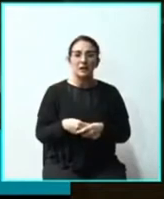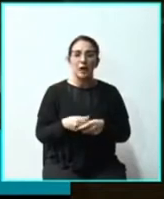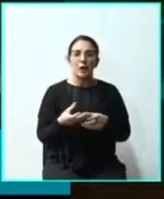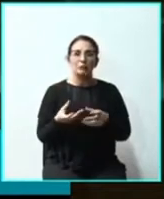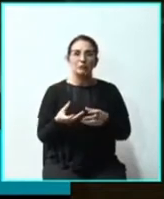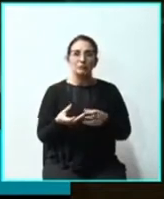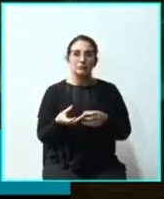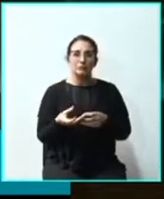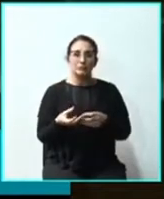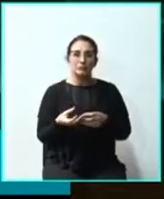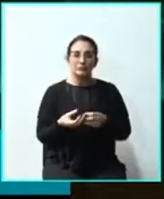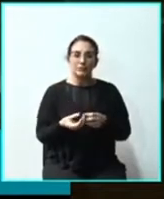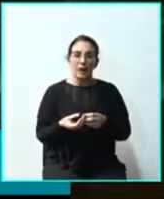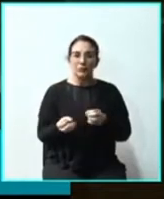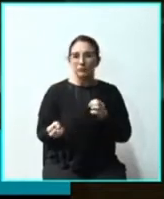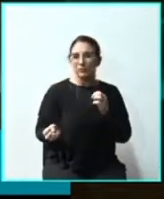aparato